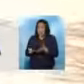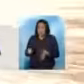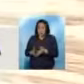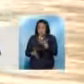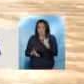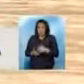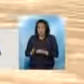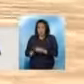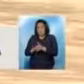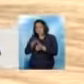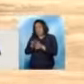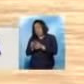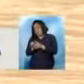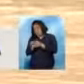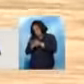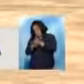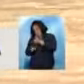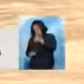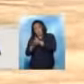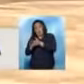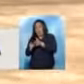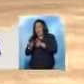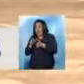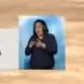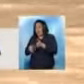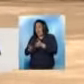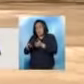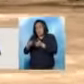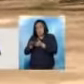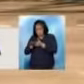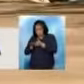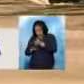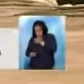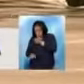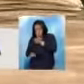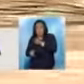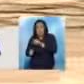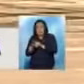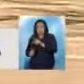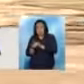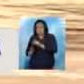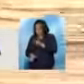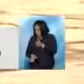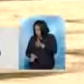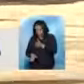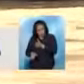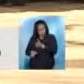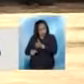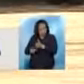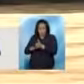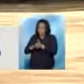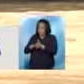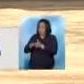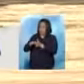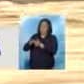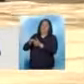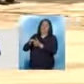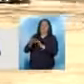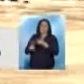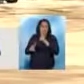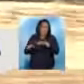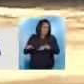solía estar 3 metros, 4 metros más abajo del fin de este canal, ya sobrepasaba el nivel... y se encuentra al mismo nivel del agua